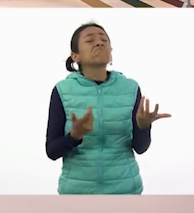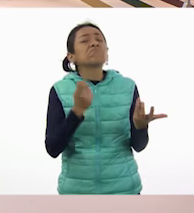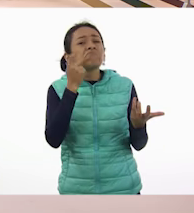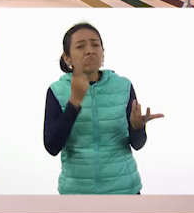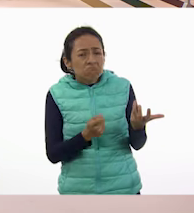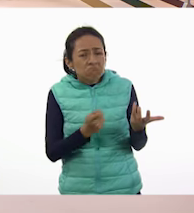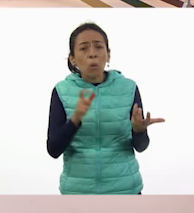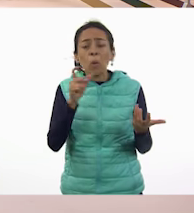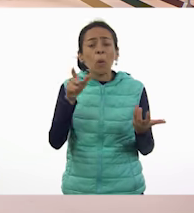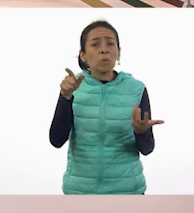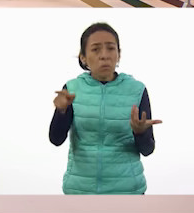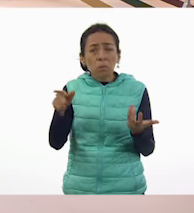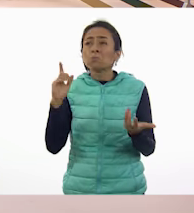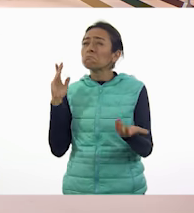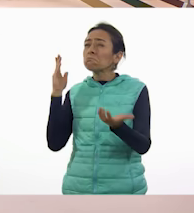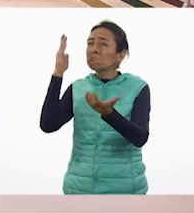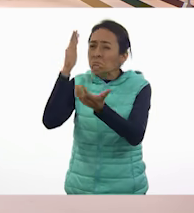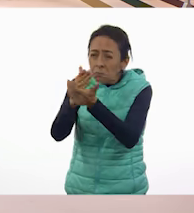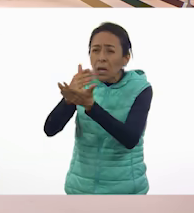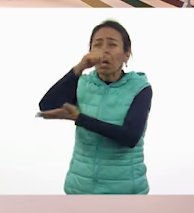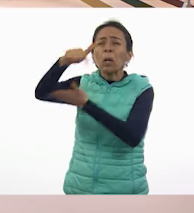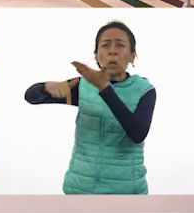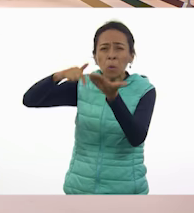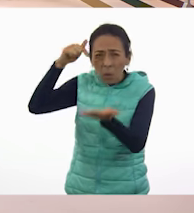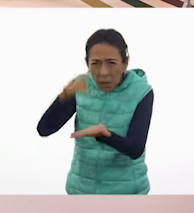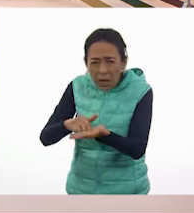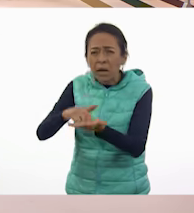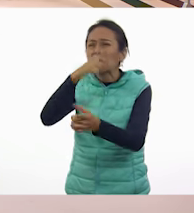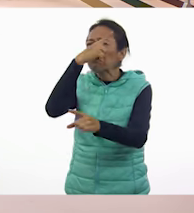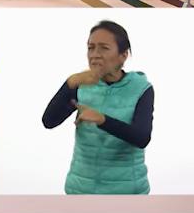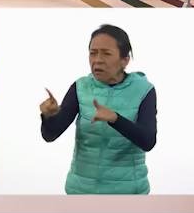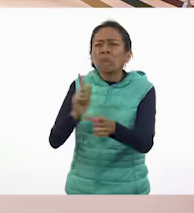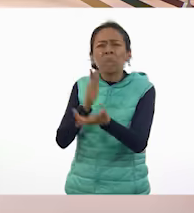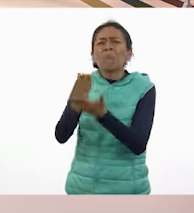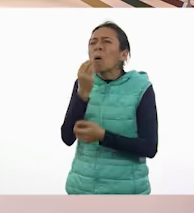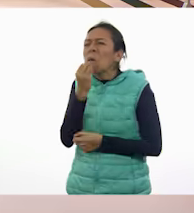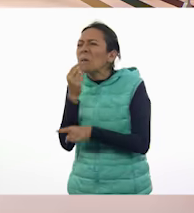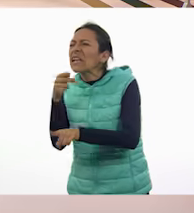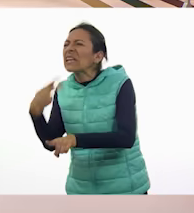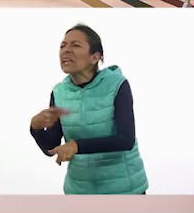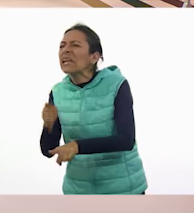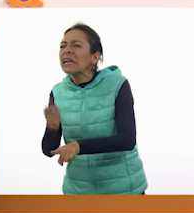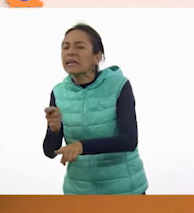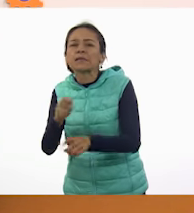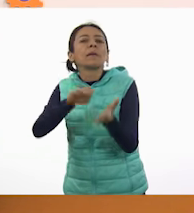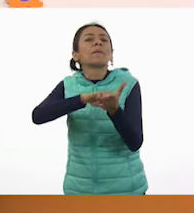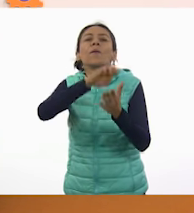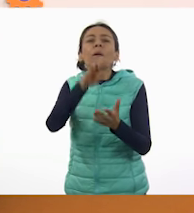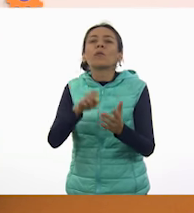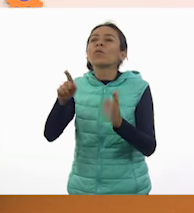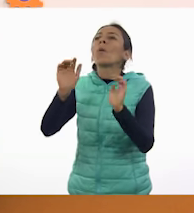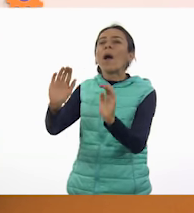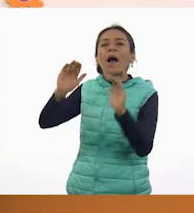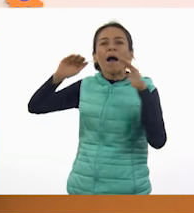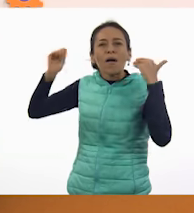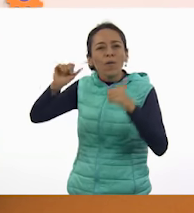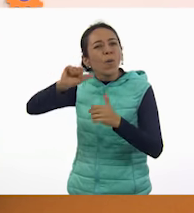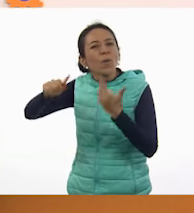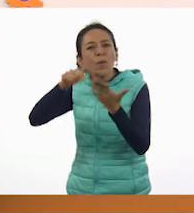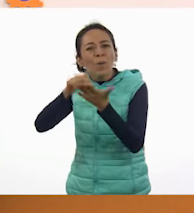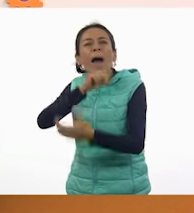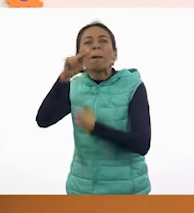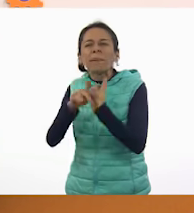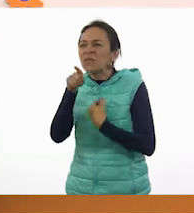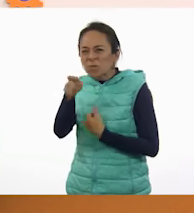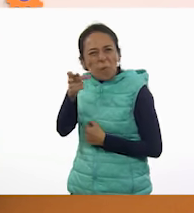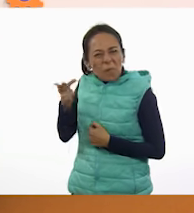importante que podamos probar la comida típica de ese lugar. Sí, por ejemplo, si viajas al extranjero, pues pregunta por la comida deliciosa, cuál es